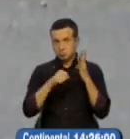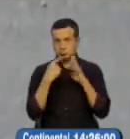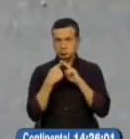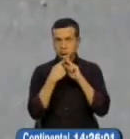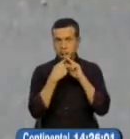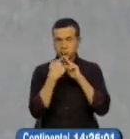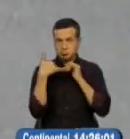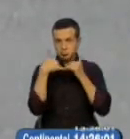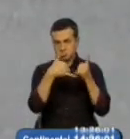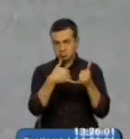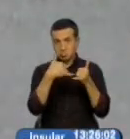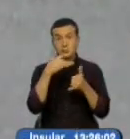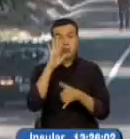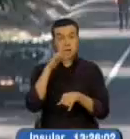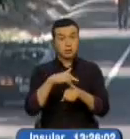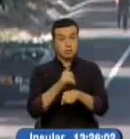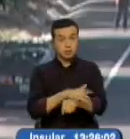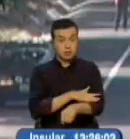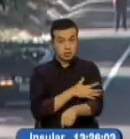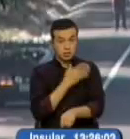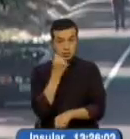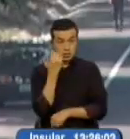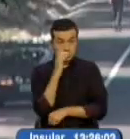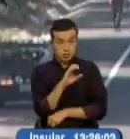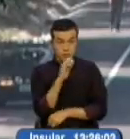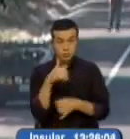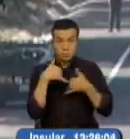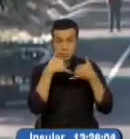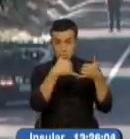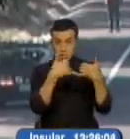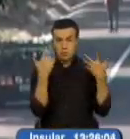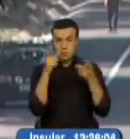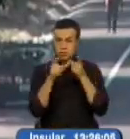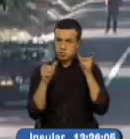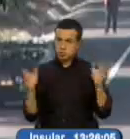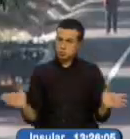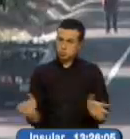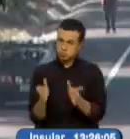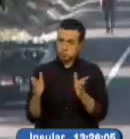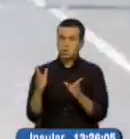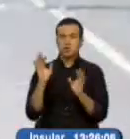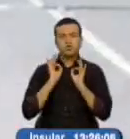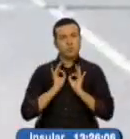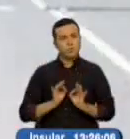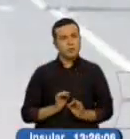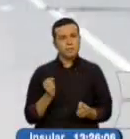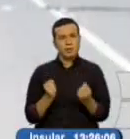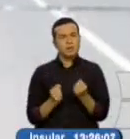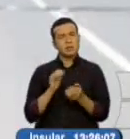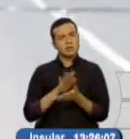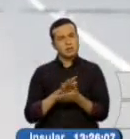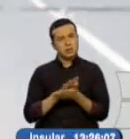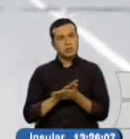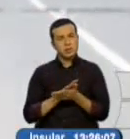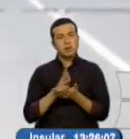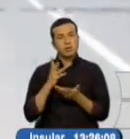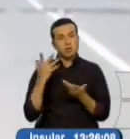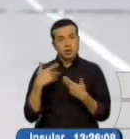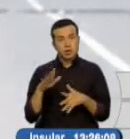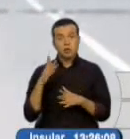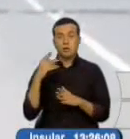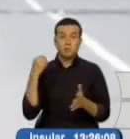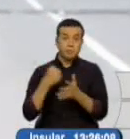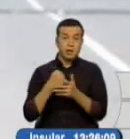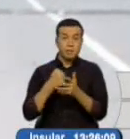Aparte de crear conciencia con este incentivo económico, se pretende incentivar a los choferes a conducir con precaución y a su vez reducir los índices